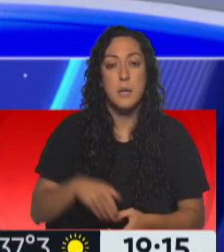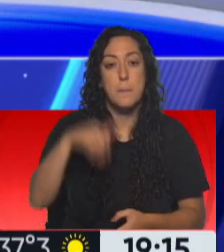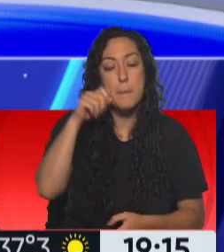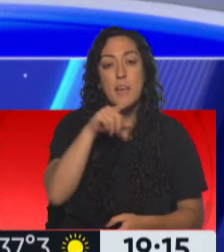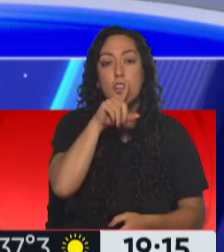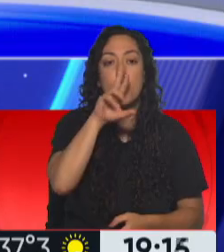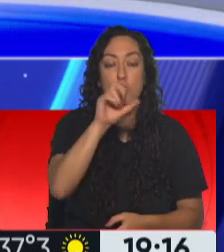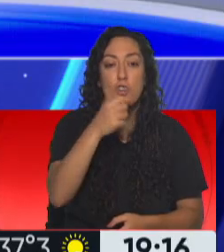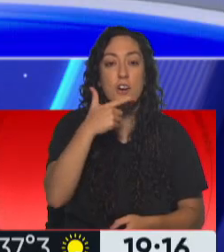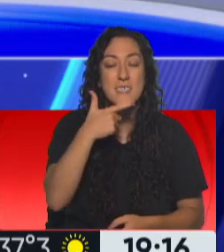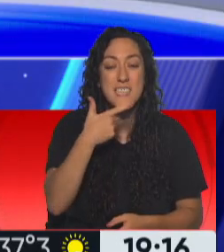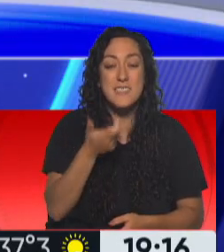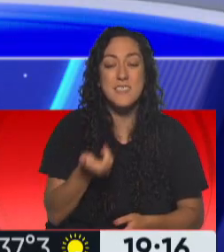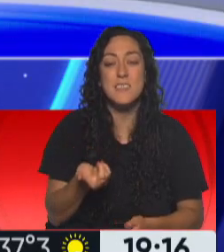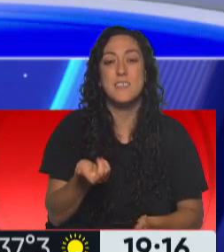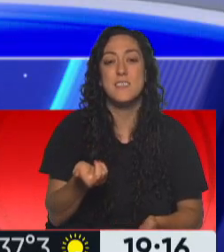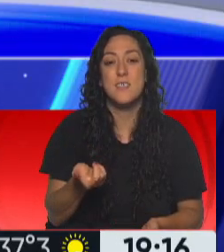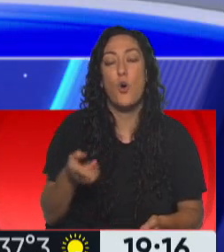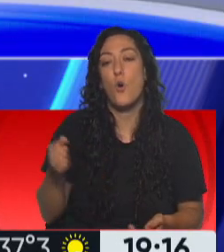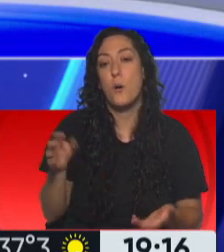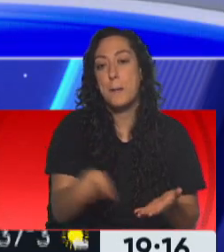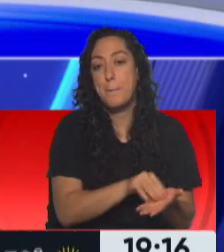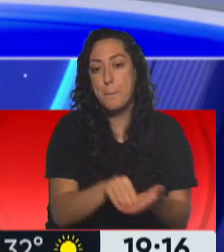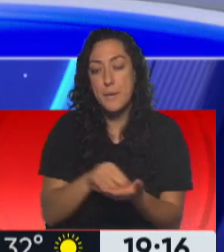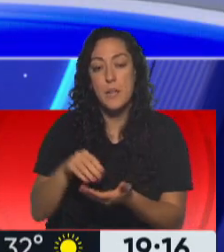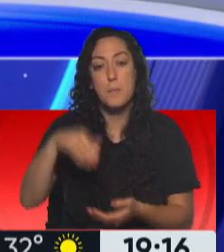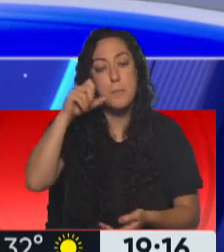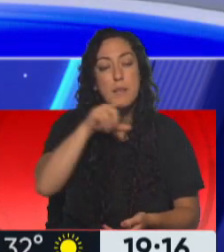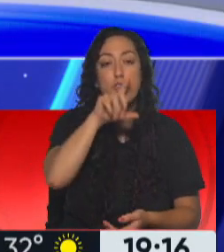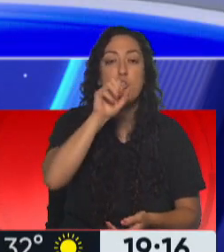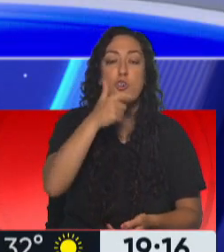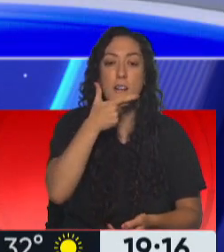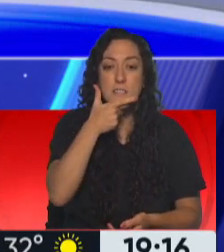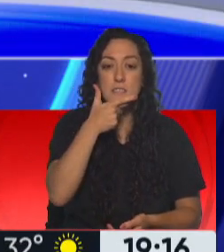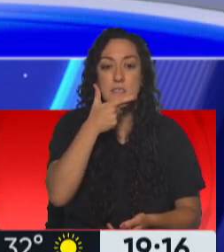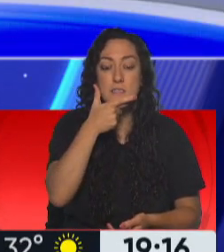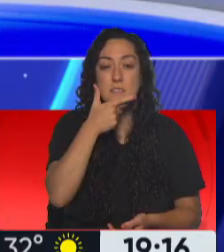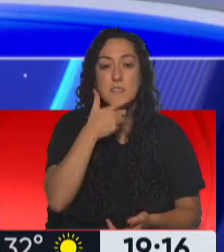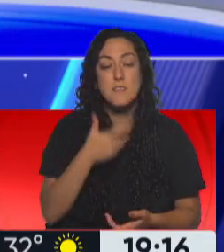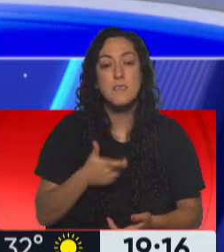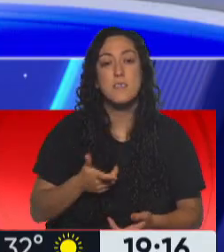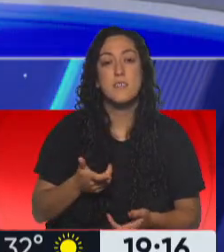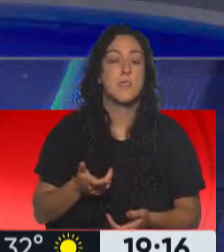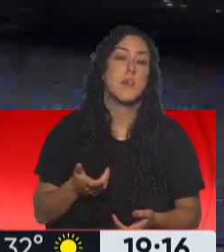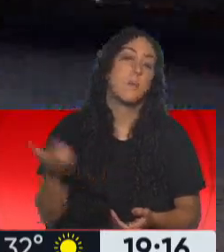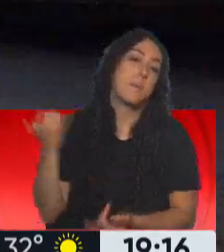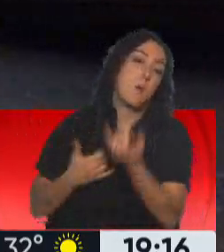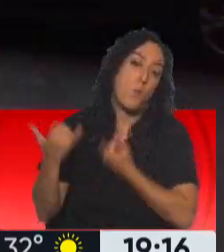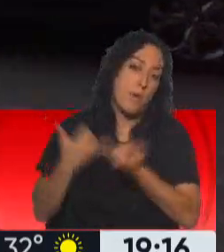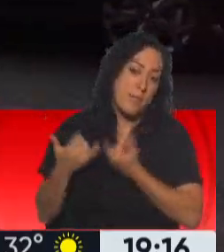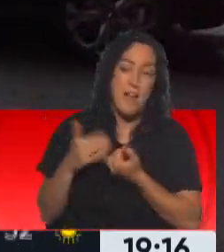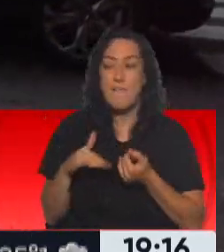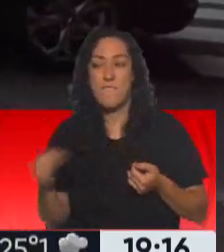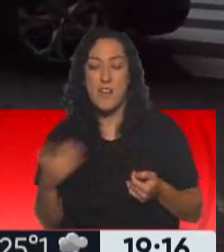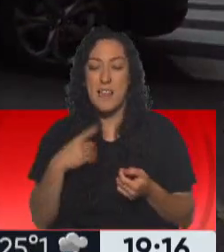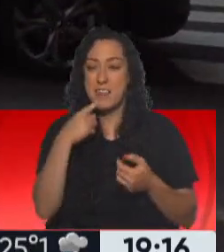Metrogas, o mejor dicho, los empleados de Metrogas que trabajan en este lugar me cuentan extraoficialmente que para